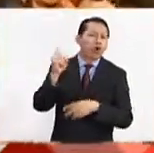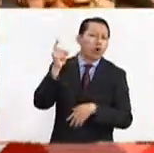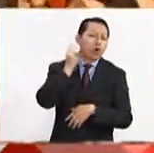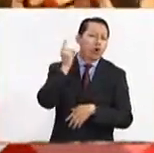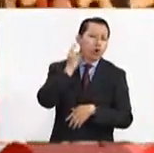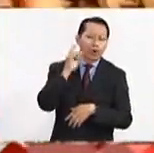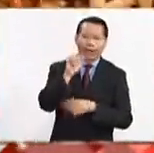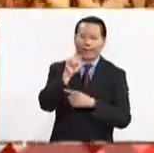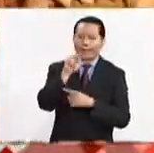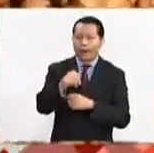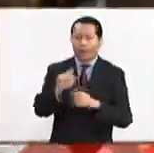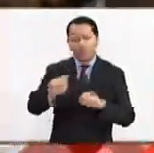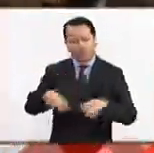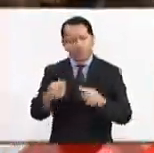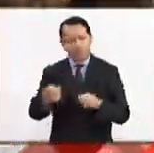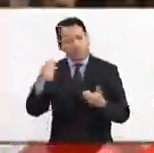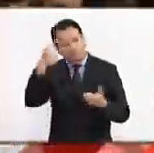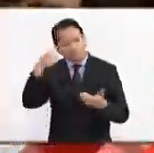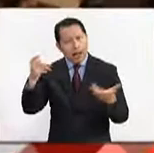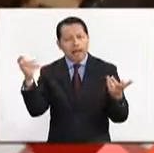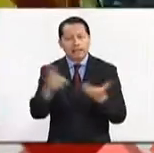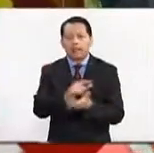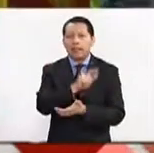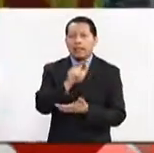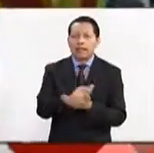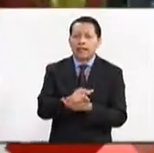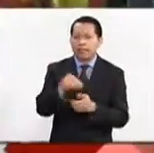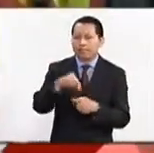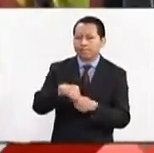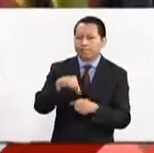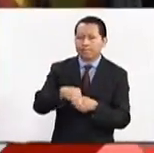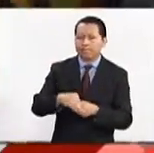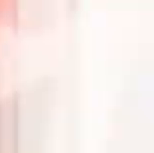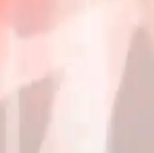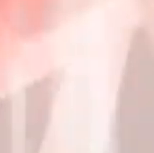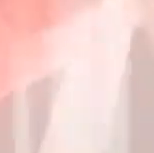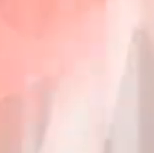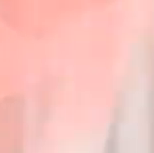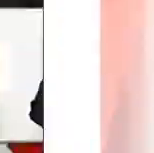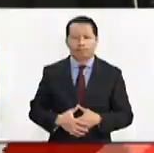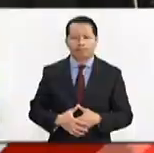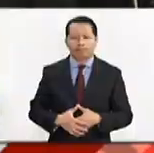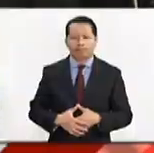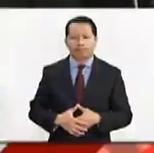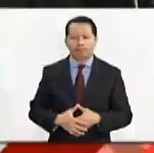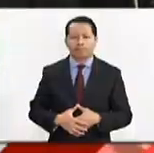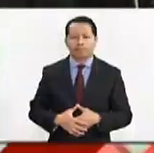que actúe de acuerdo con lo previsto en la ley del referéndum.